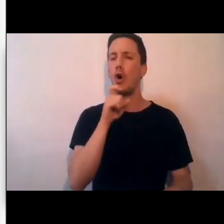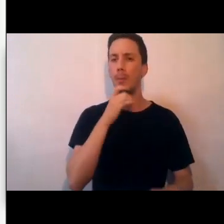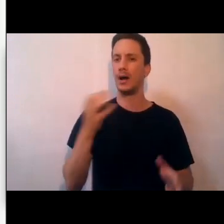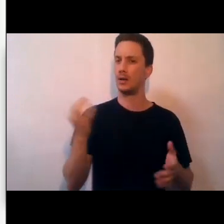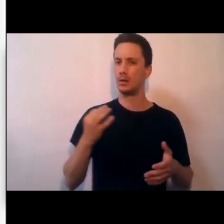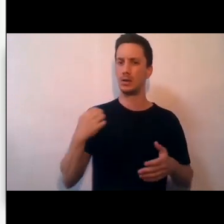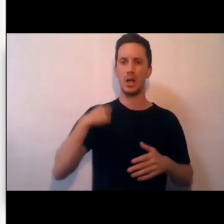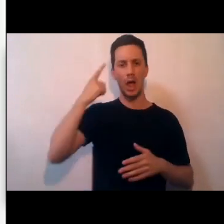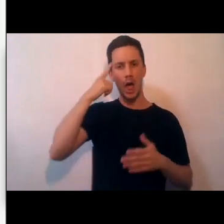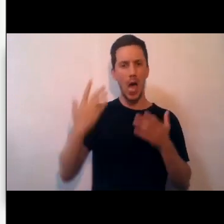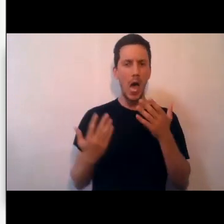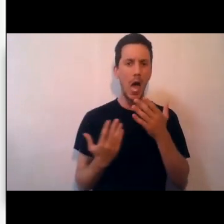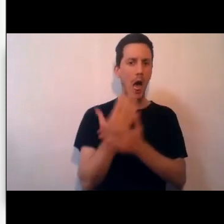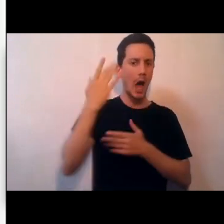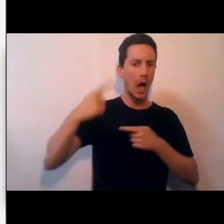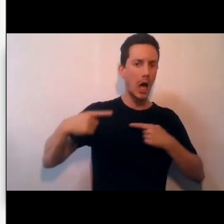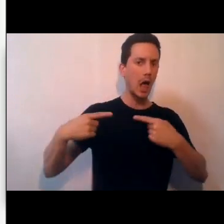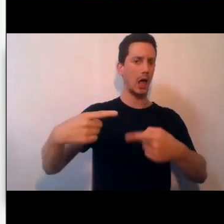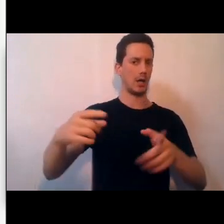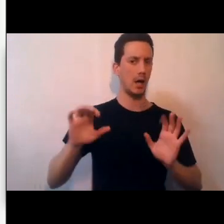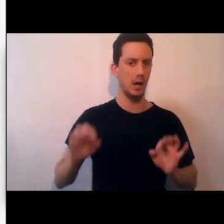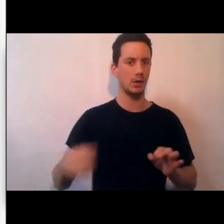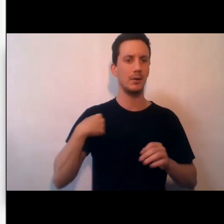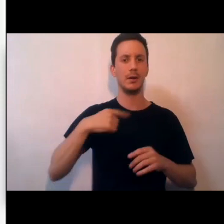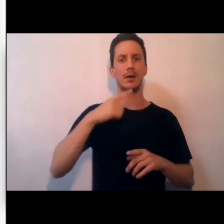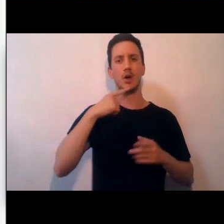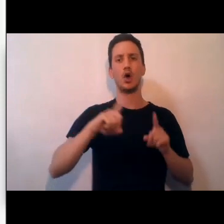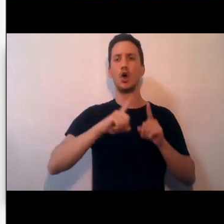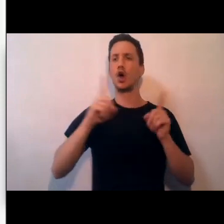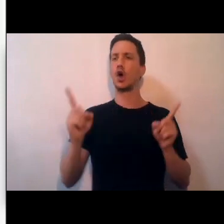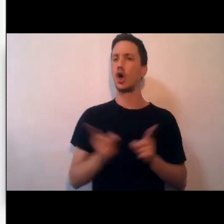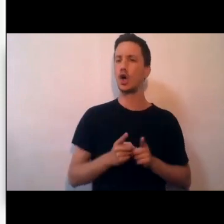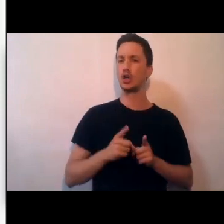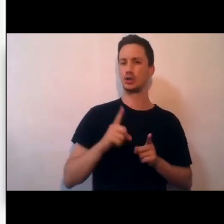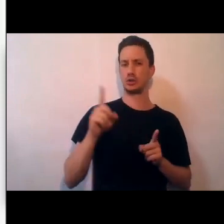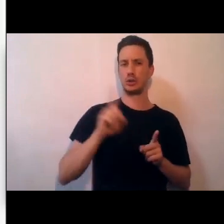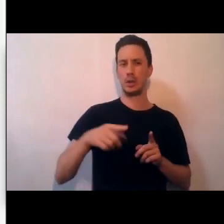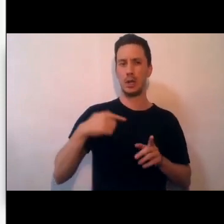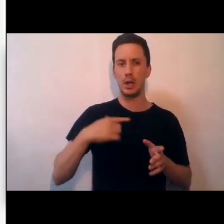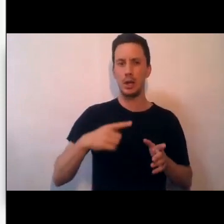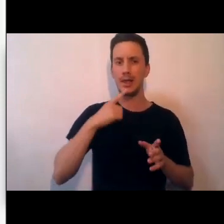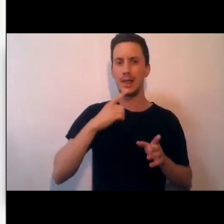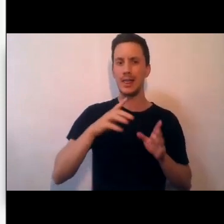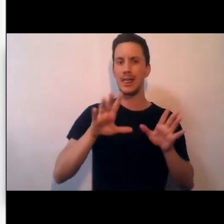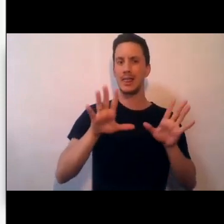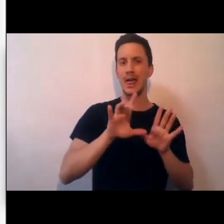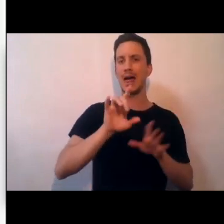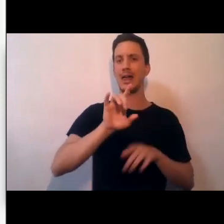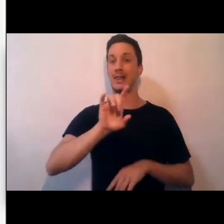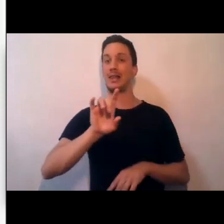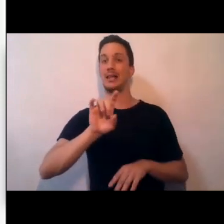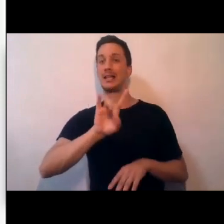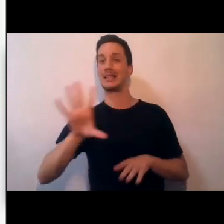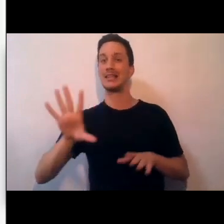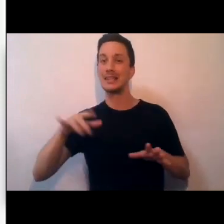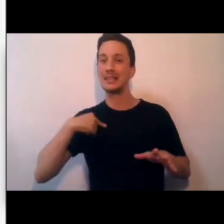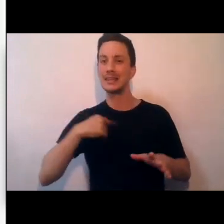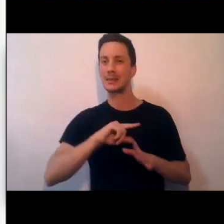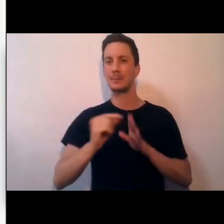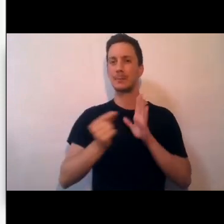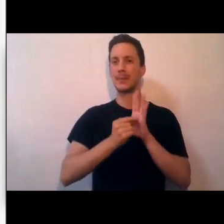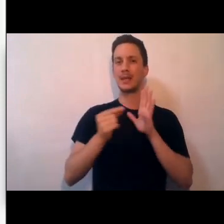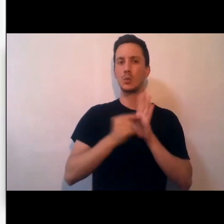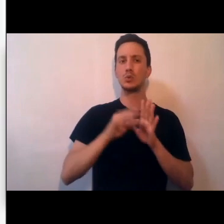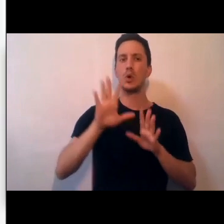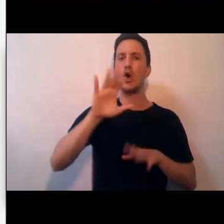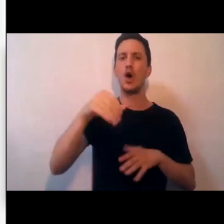ser corto, no puede ser una bañera de media hora, el agua no muy caliente y se utilizan los jabones Sindet o jabones sin